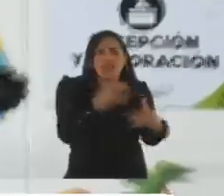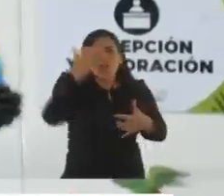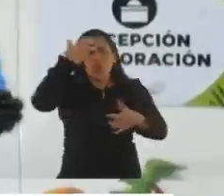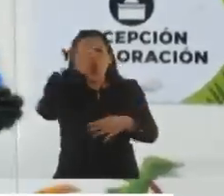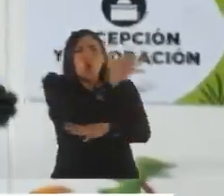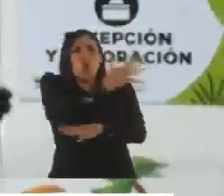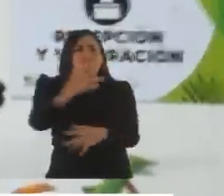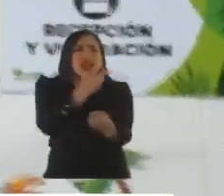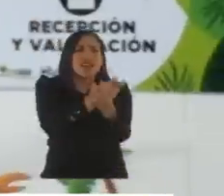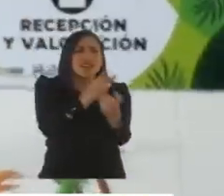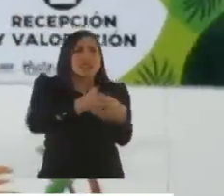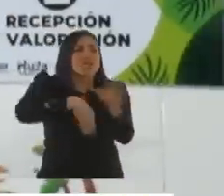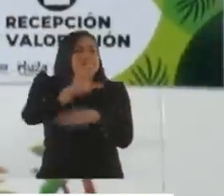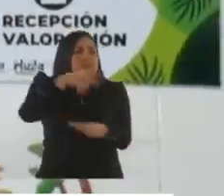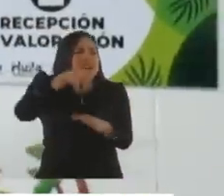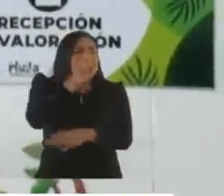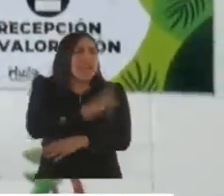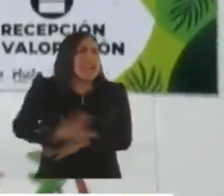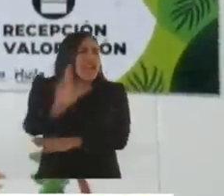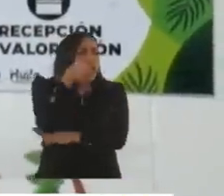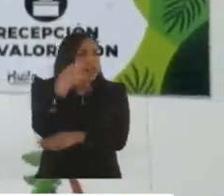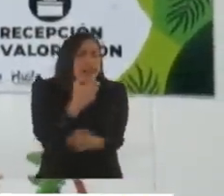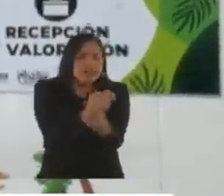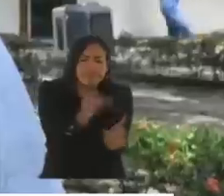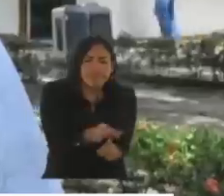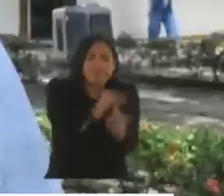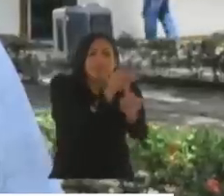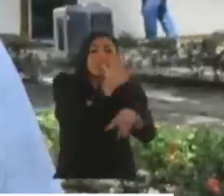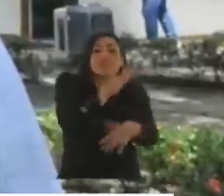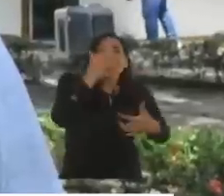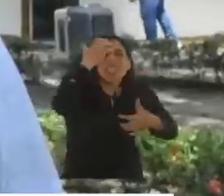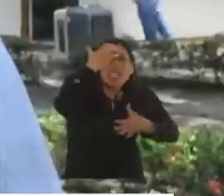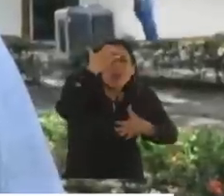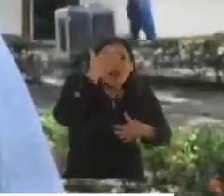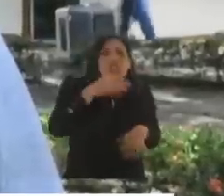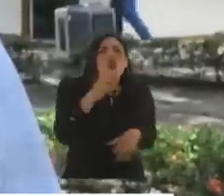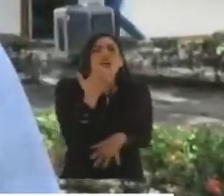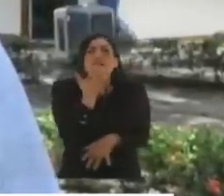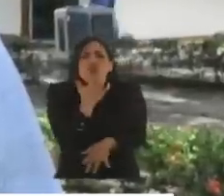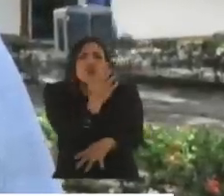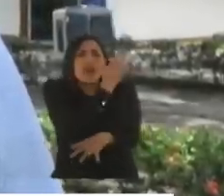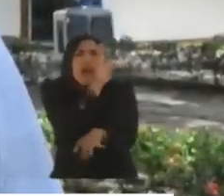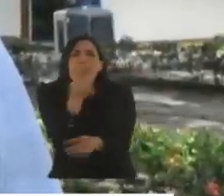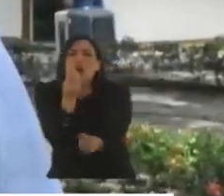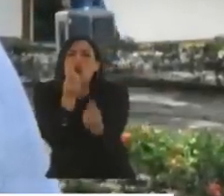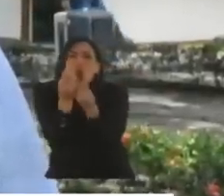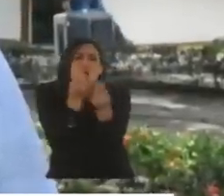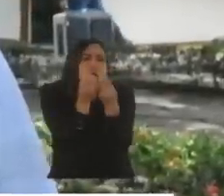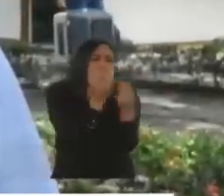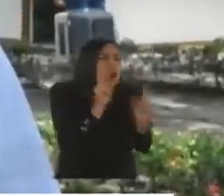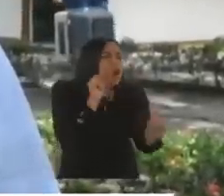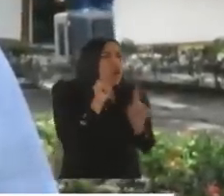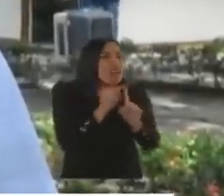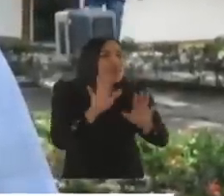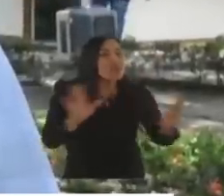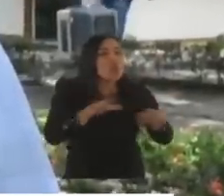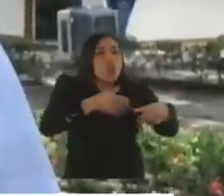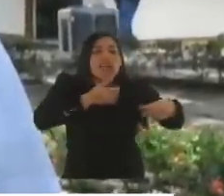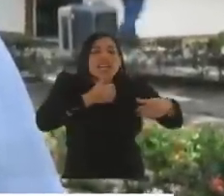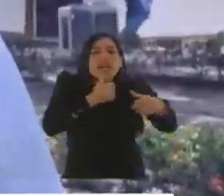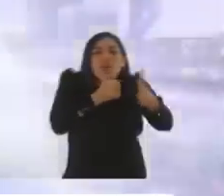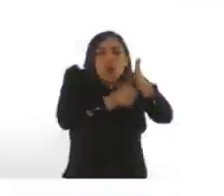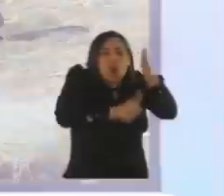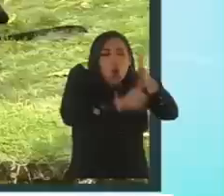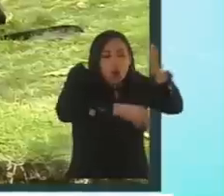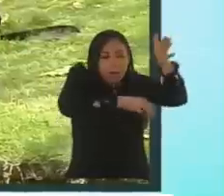del Huila y en general de Colombia. Es una especie que se alimenta de diferentes tipos de plantas, contribuyendo con la dispersión de